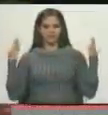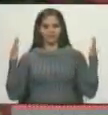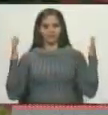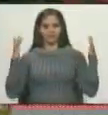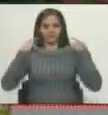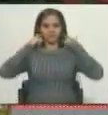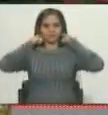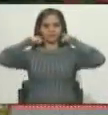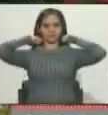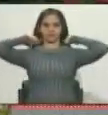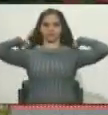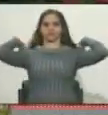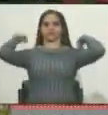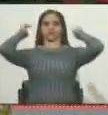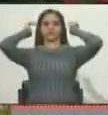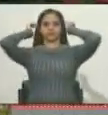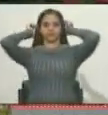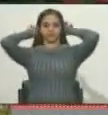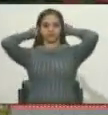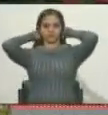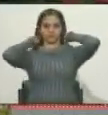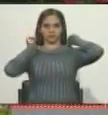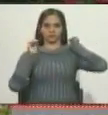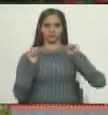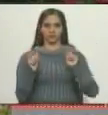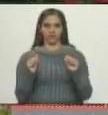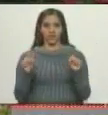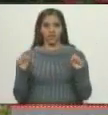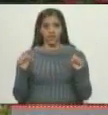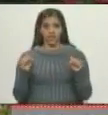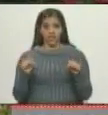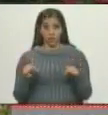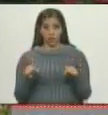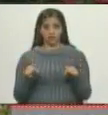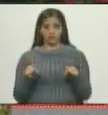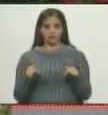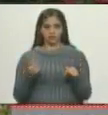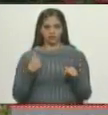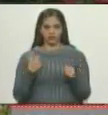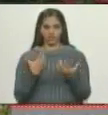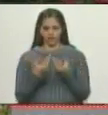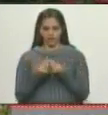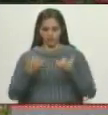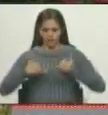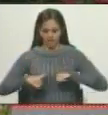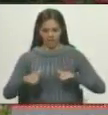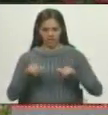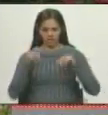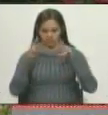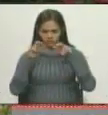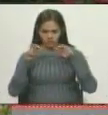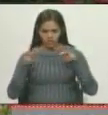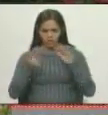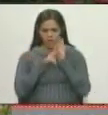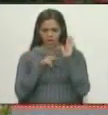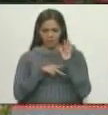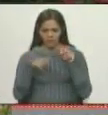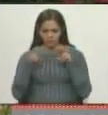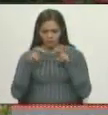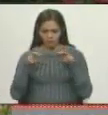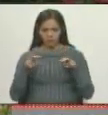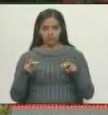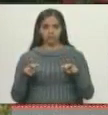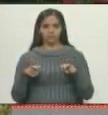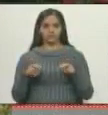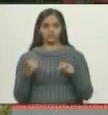¡Venceremos! Gracias, compañero presidente. Yo hoy casualmente, yo estaba con Daniela revisando ahí el programa.